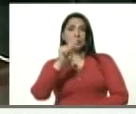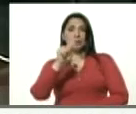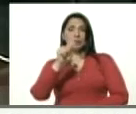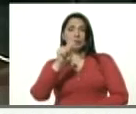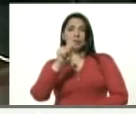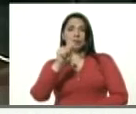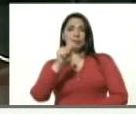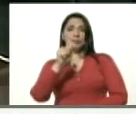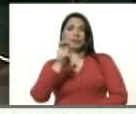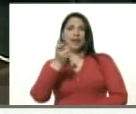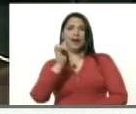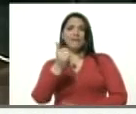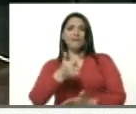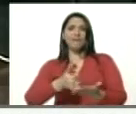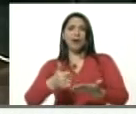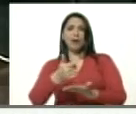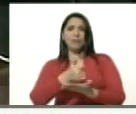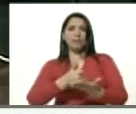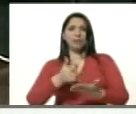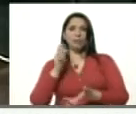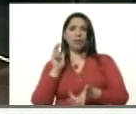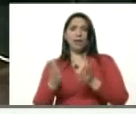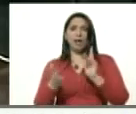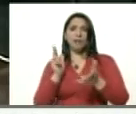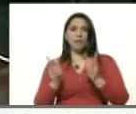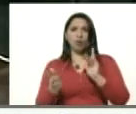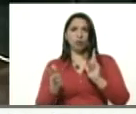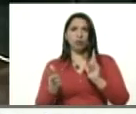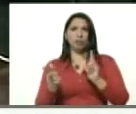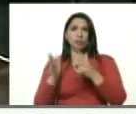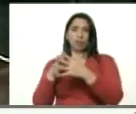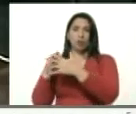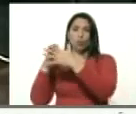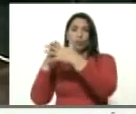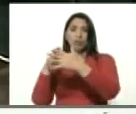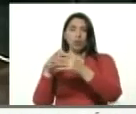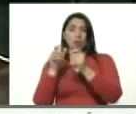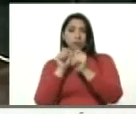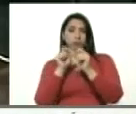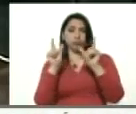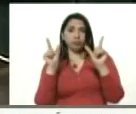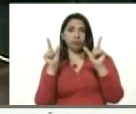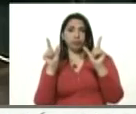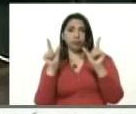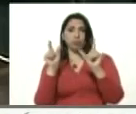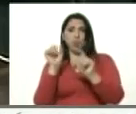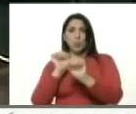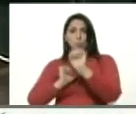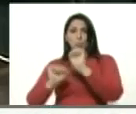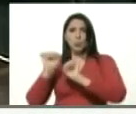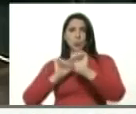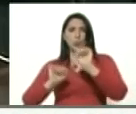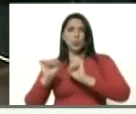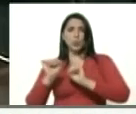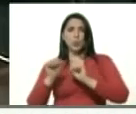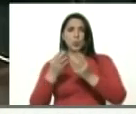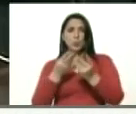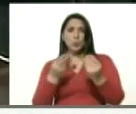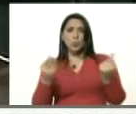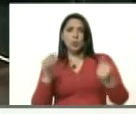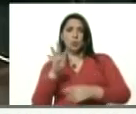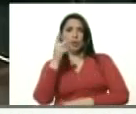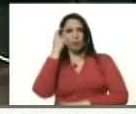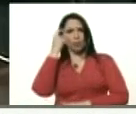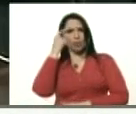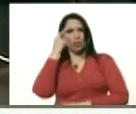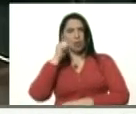que una farmacéutica de California descubrió un anticuerpo que cura en 4 días el coronavirus. Yo dije, ay